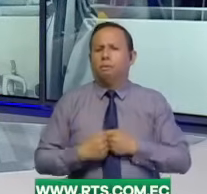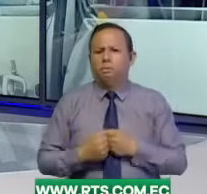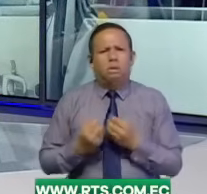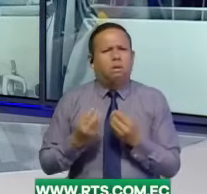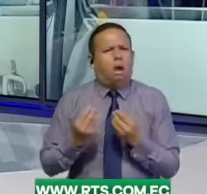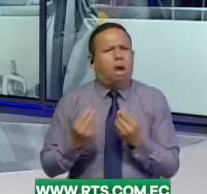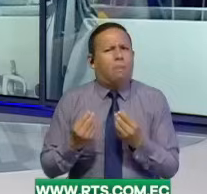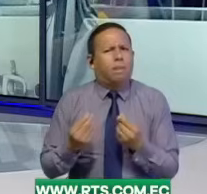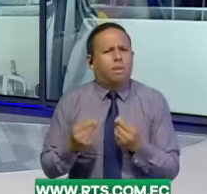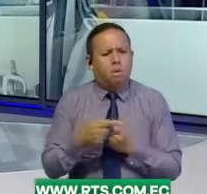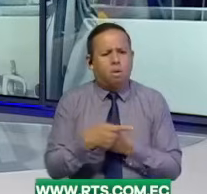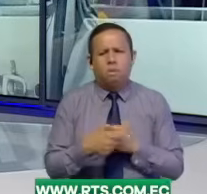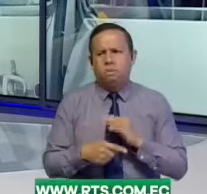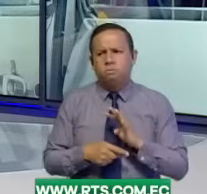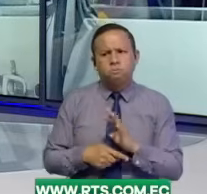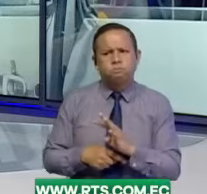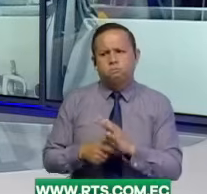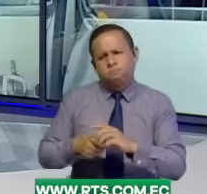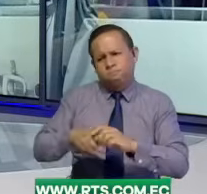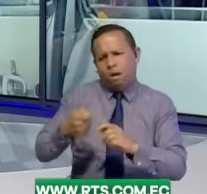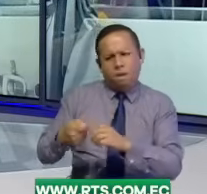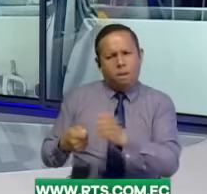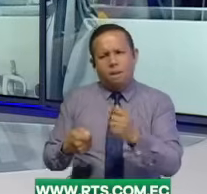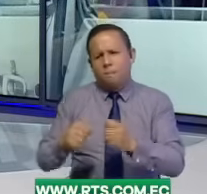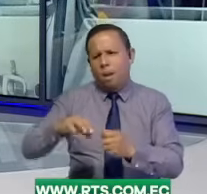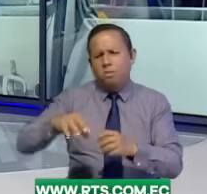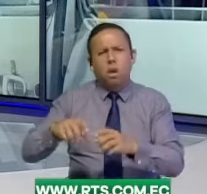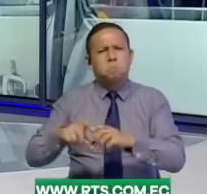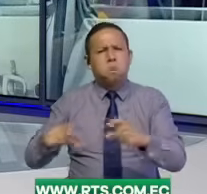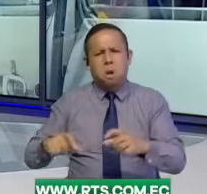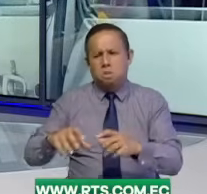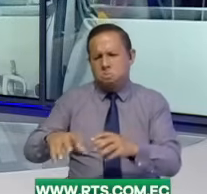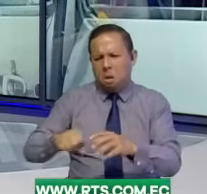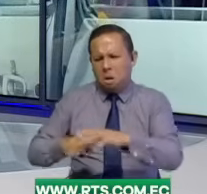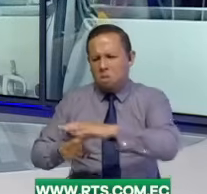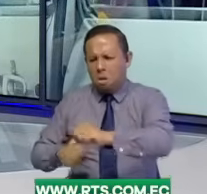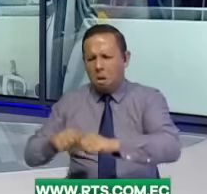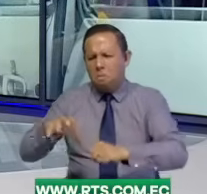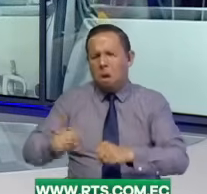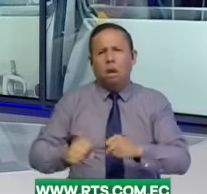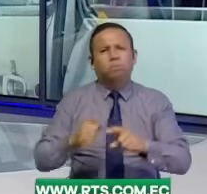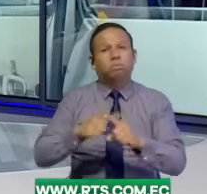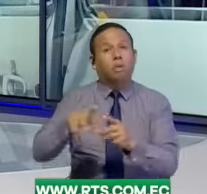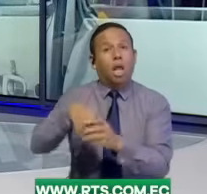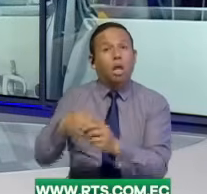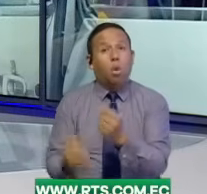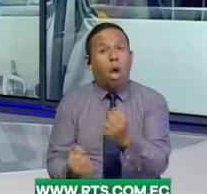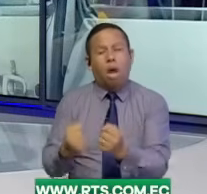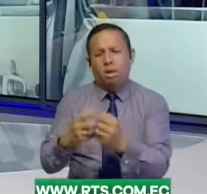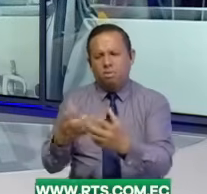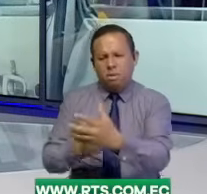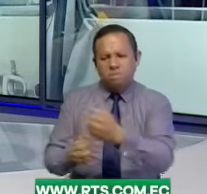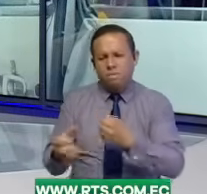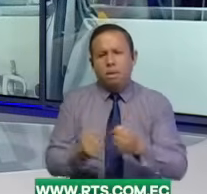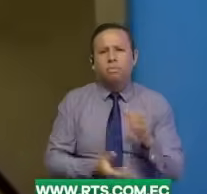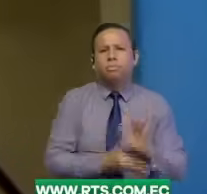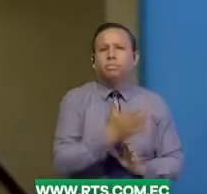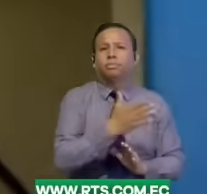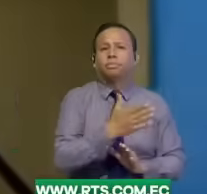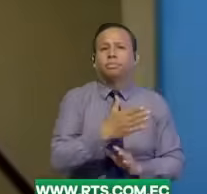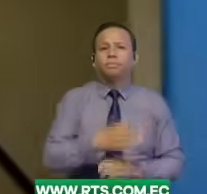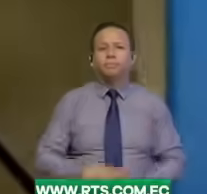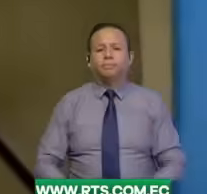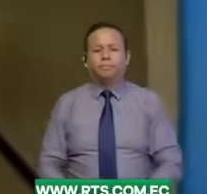cuestión de minutos, se llevaron la computadora, equipo de aceleración, fusilera y demás autopartes.